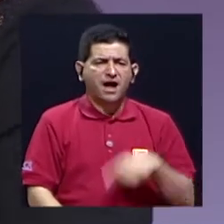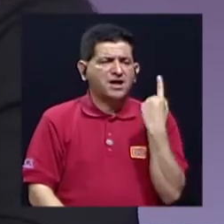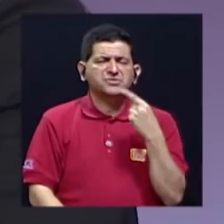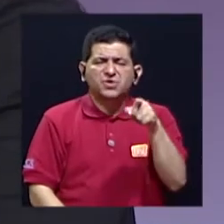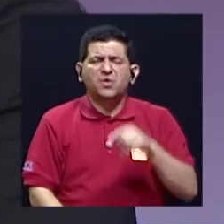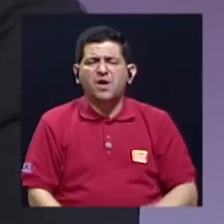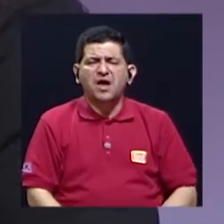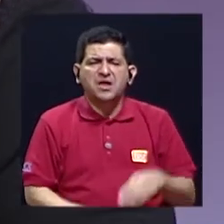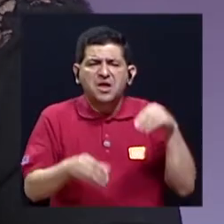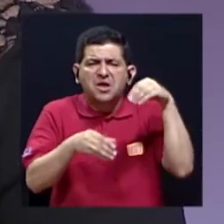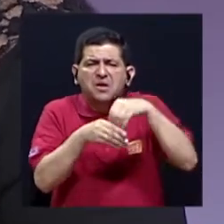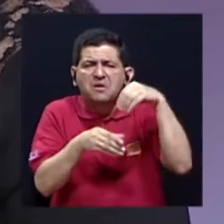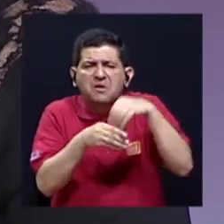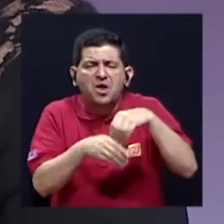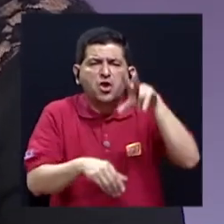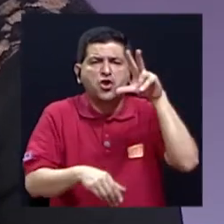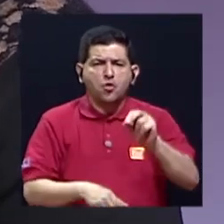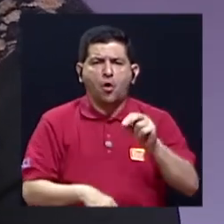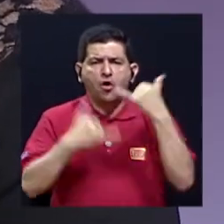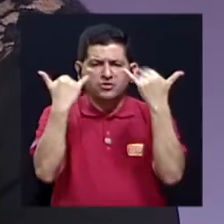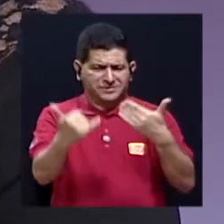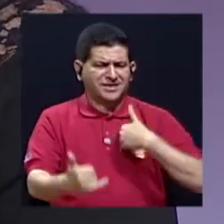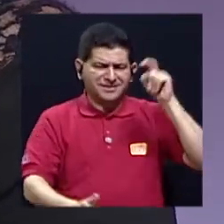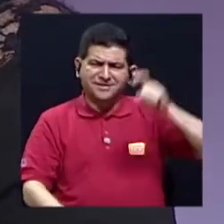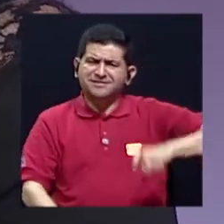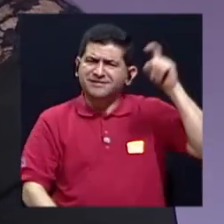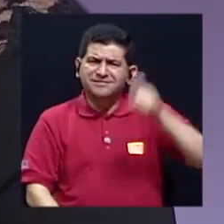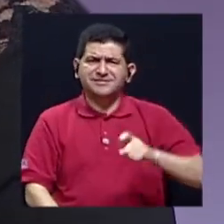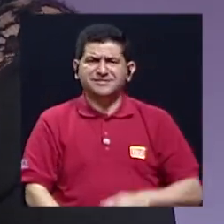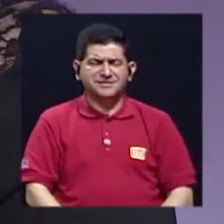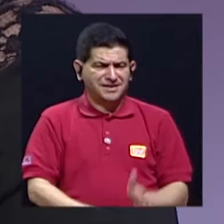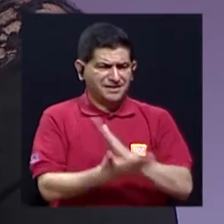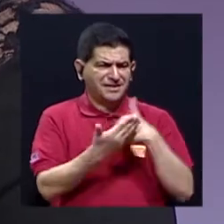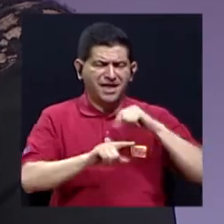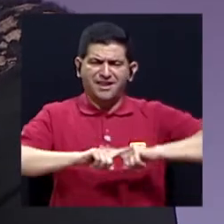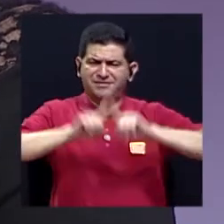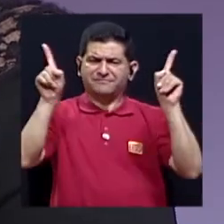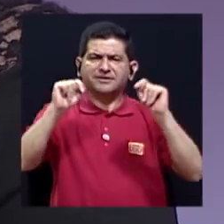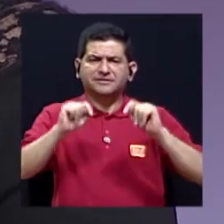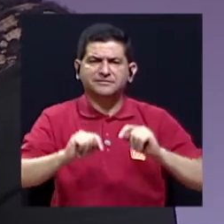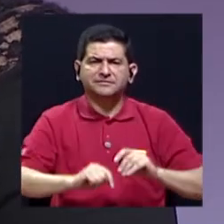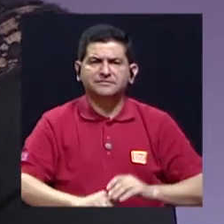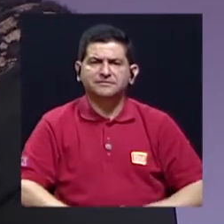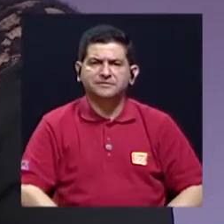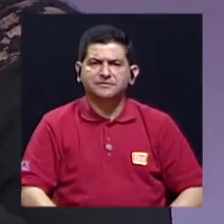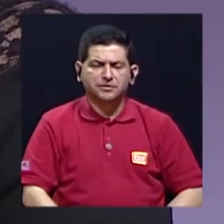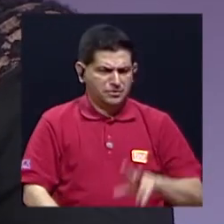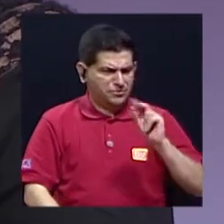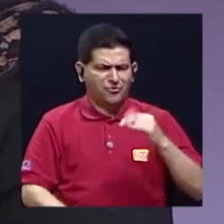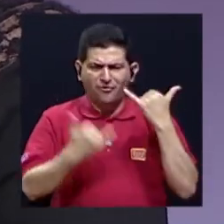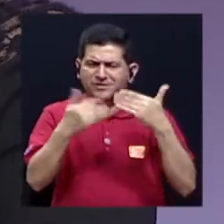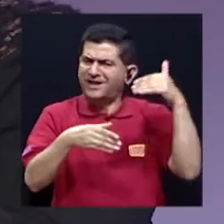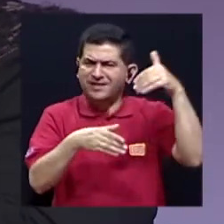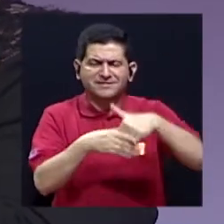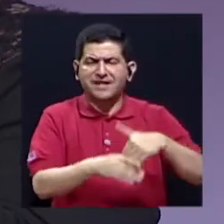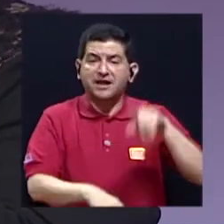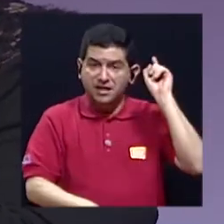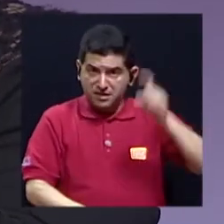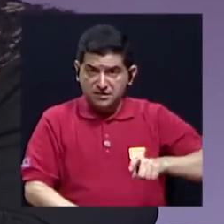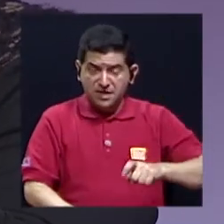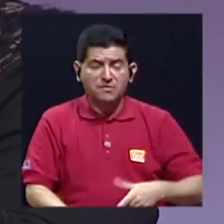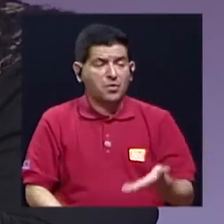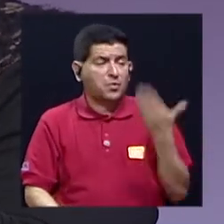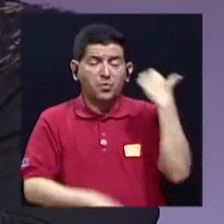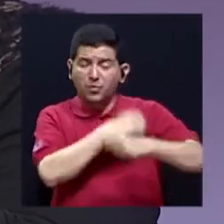y relleno y relleno, como que no, como que ya tiene que haber, ¿verdad?, algo ya diferente, ¿verdad? Entonces, no, que se metan, es más, ya deberían estar